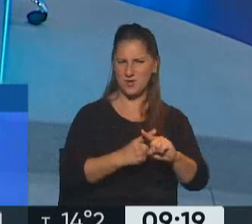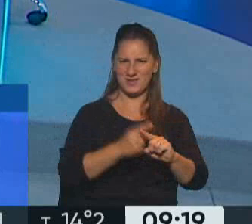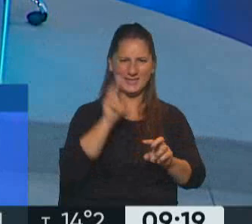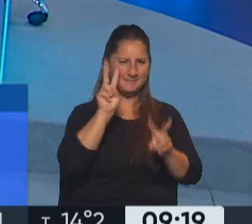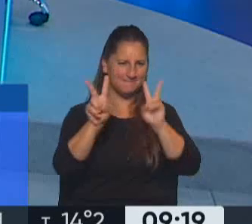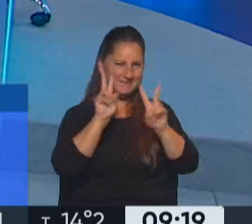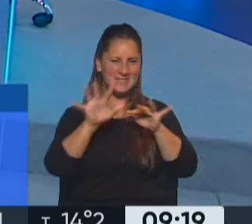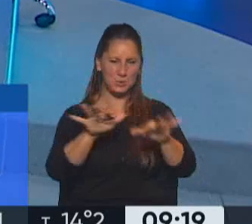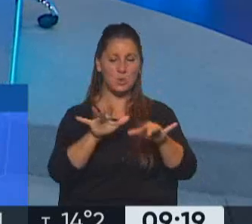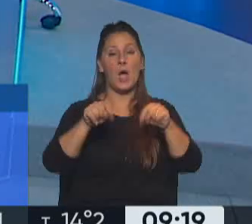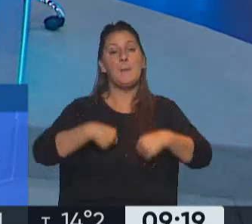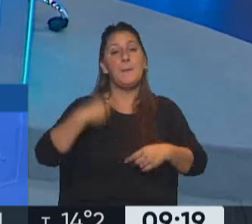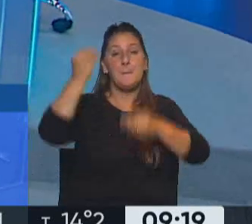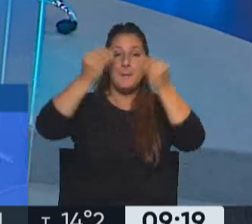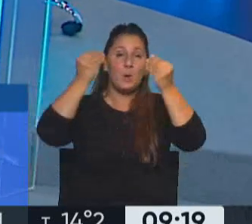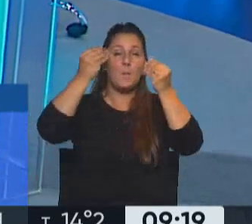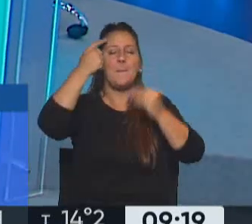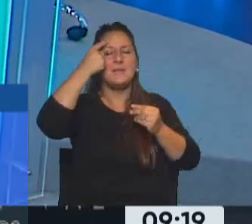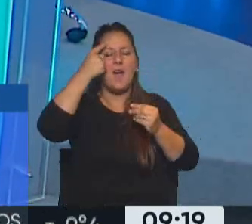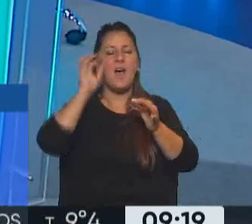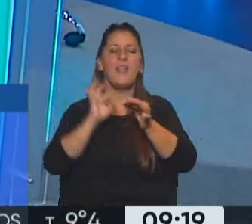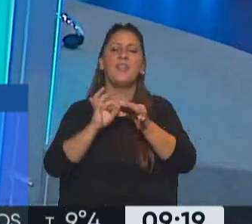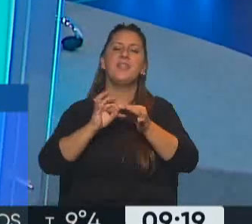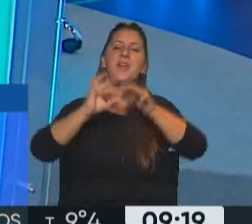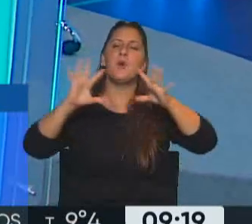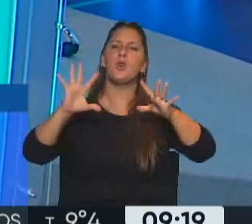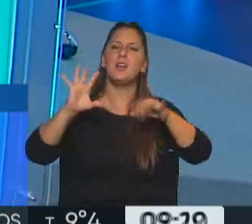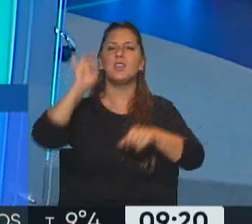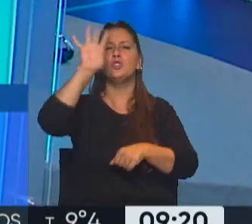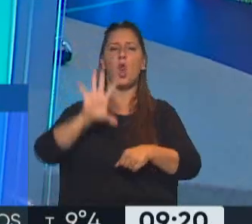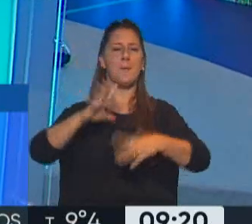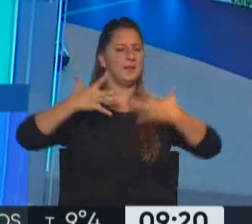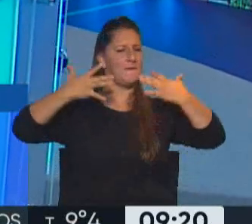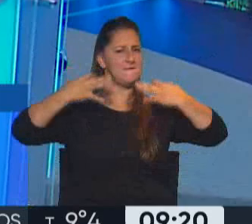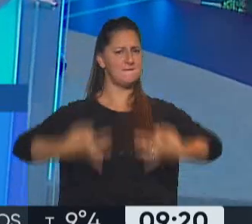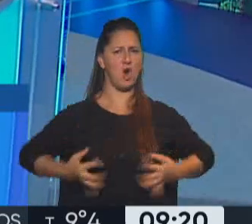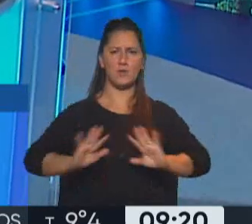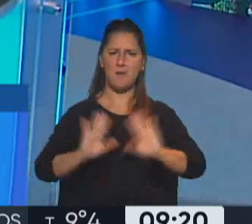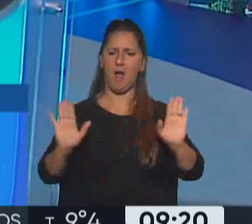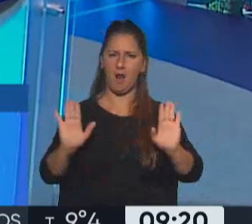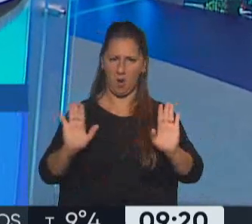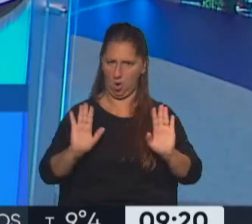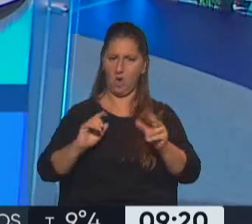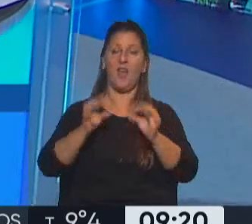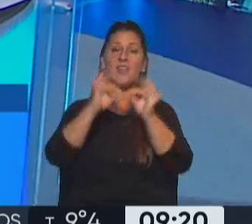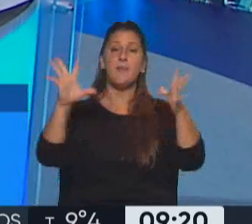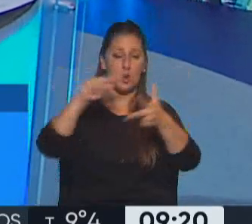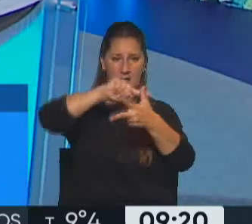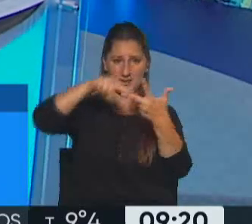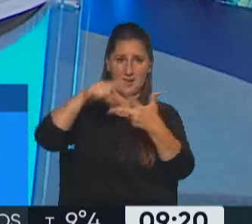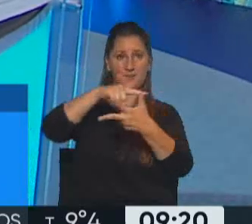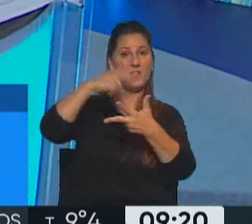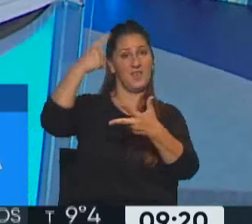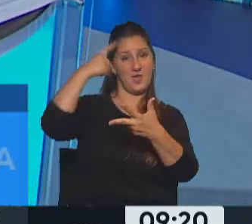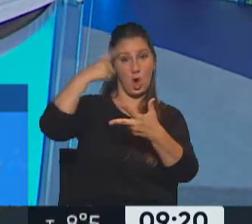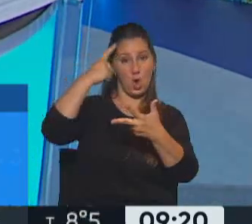parte, me preocupa mucho esa idea de pensar que la democracia solo es una cuestión formal, ¿no? La democracia tiene como tres elementos claves: la